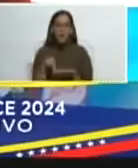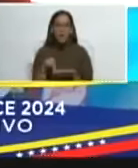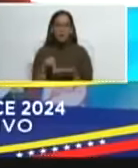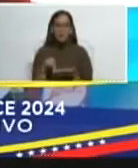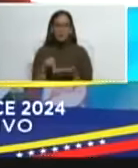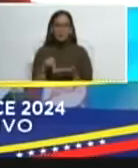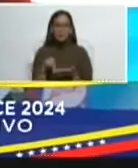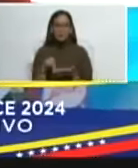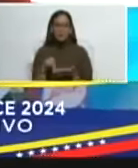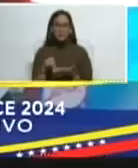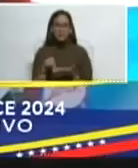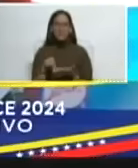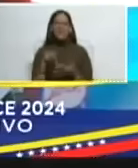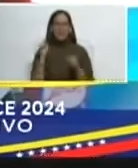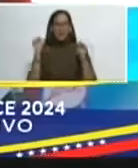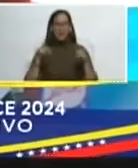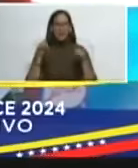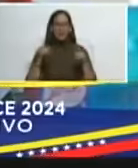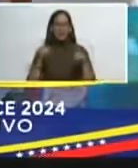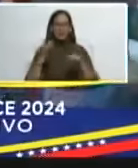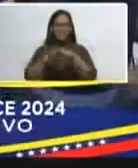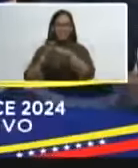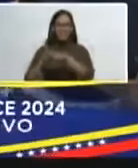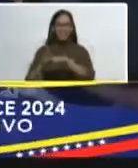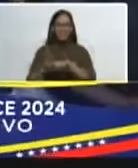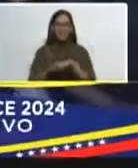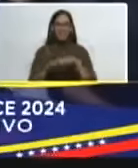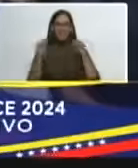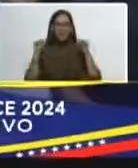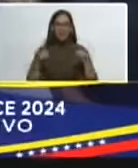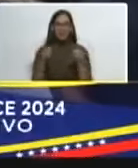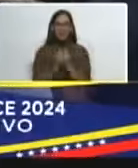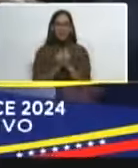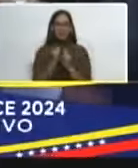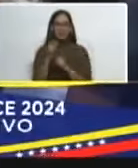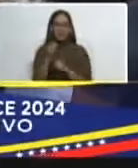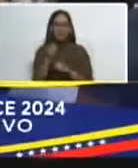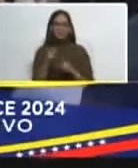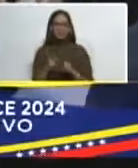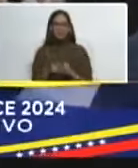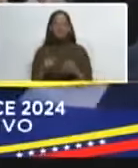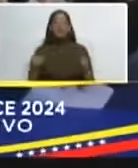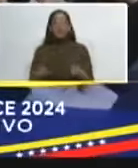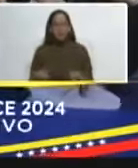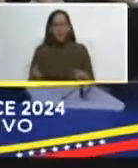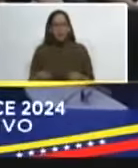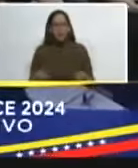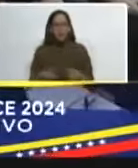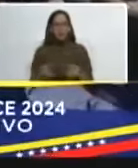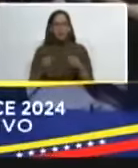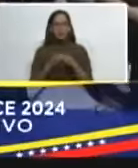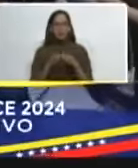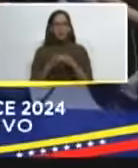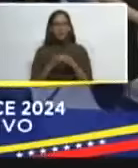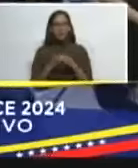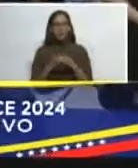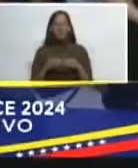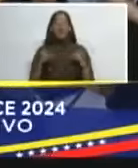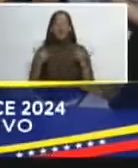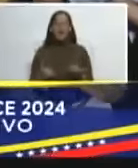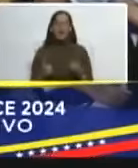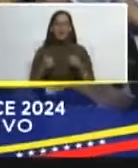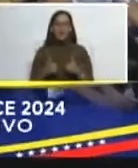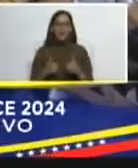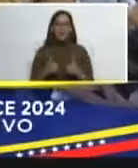son quienes están sentados justamente acá con usted. Es un esfuerzo de este sector. Ahora bien,